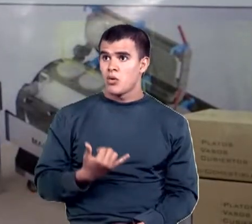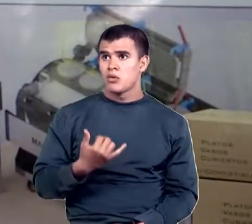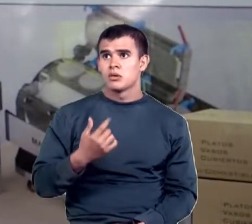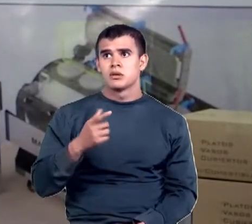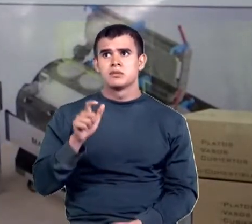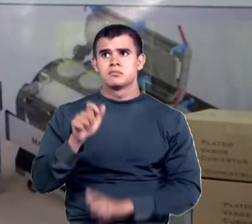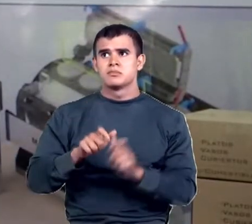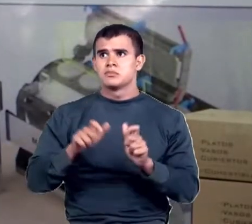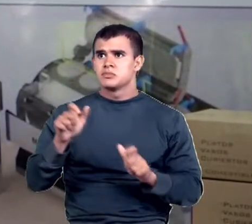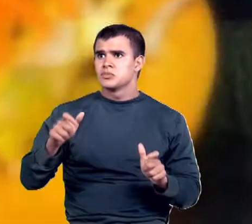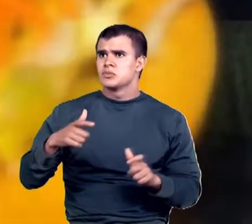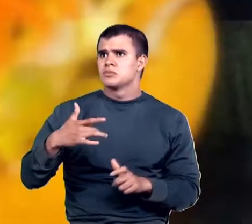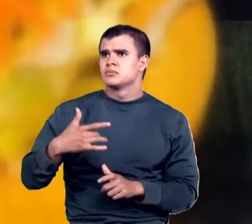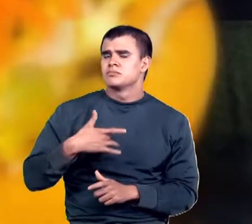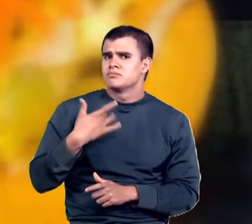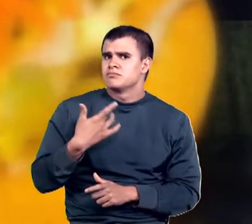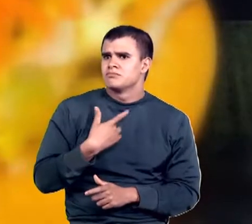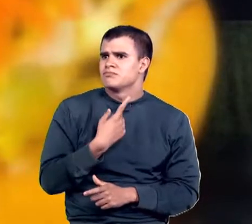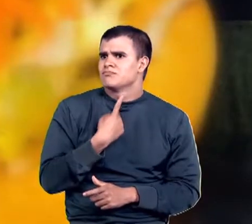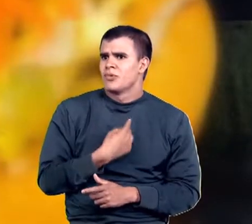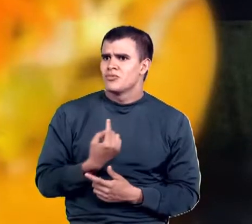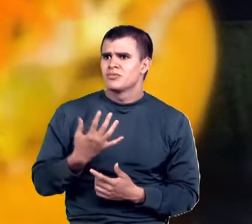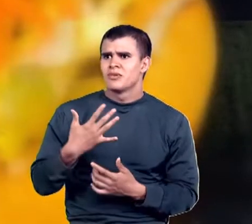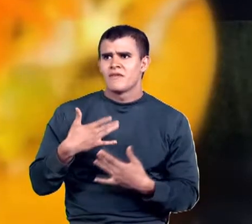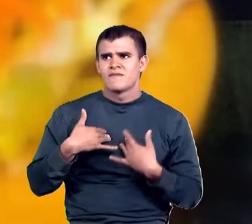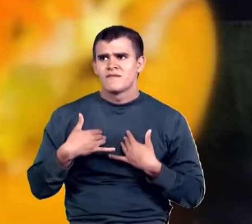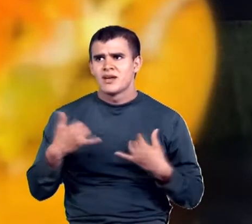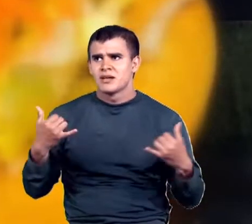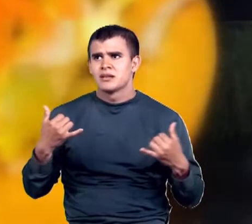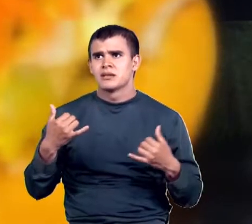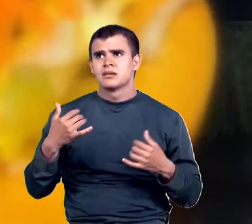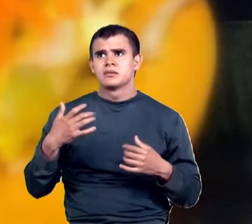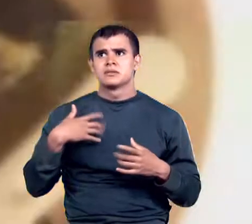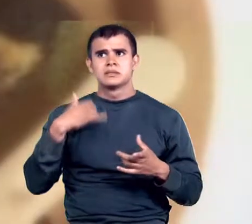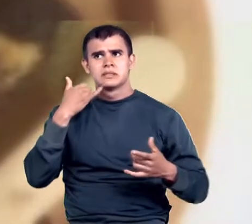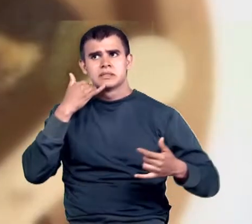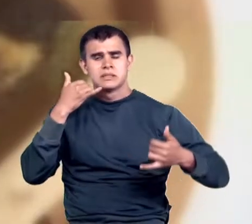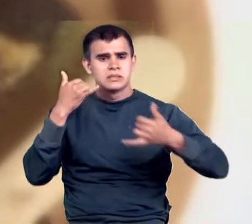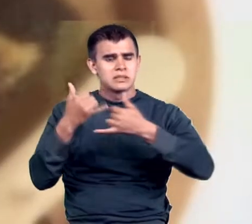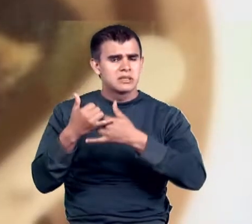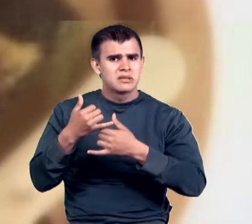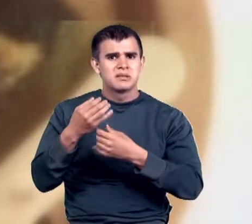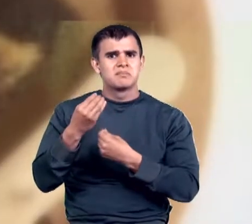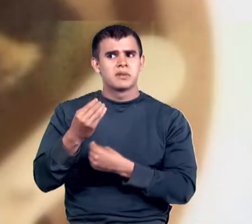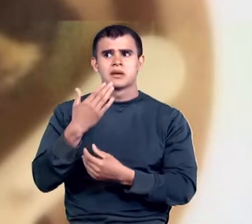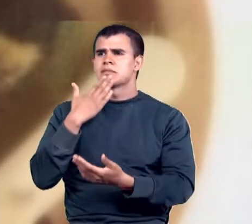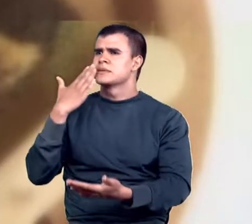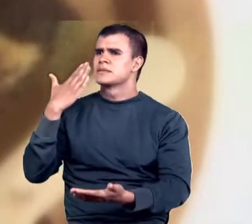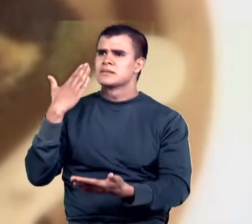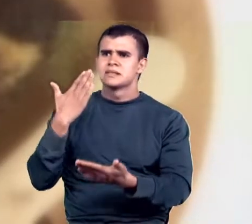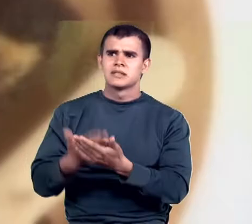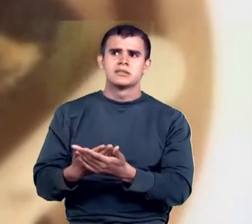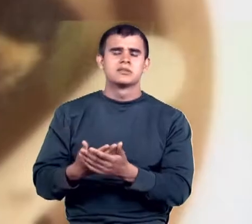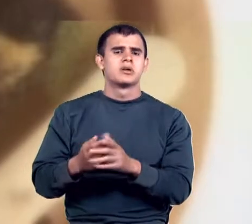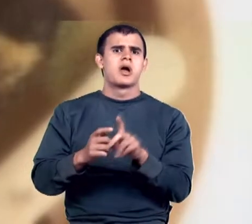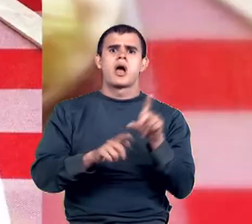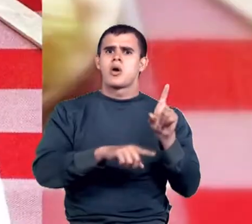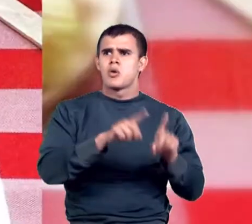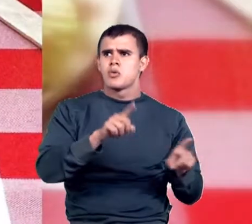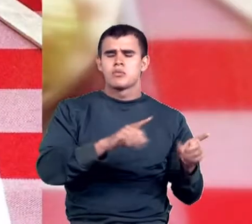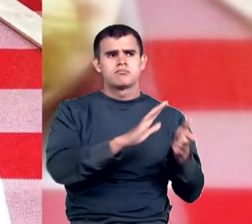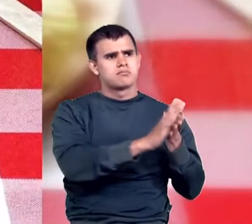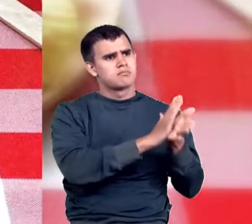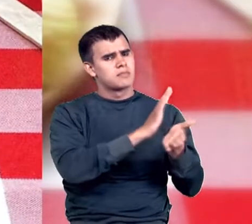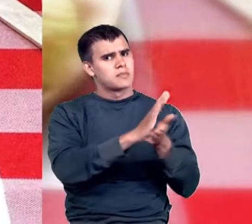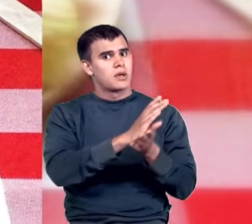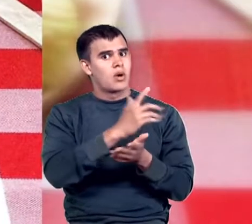está súper contenta, entusiasmada, sacan un minuto de su tiempo, créeme, me llaman para simplemente dar gracias.